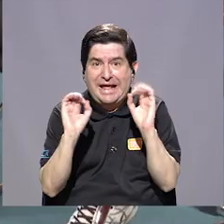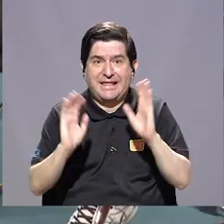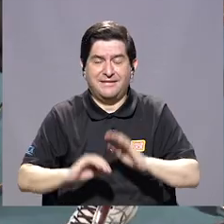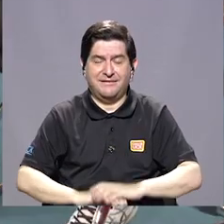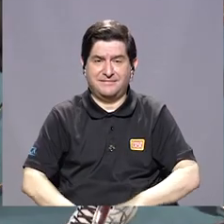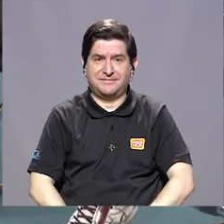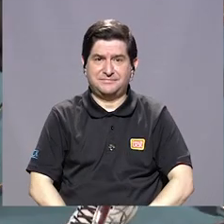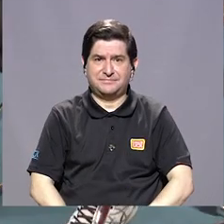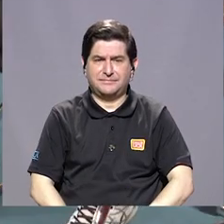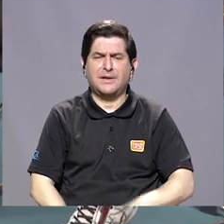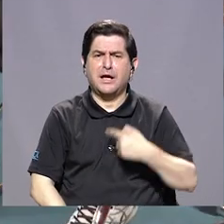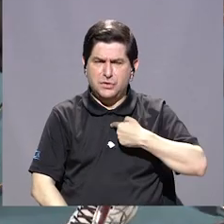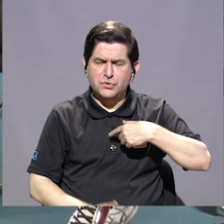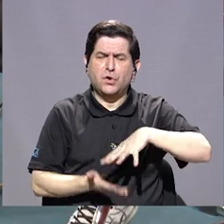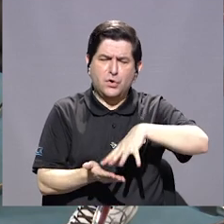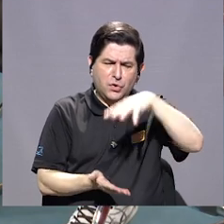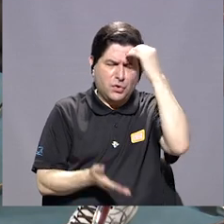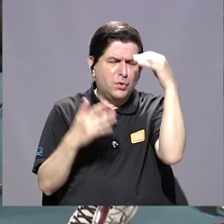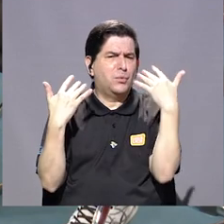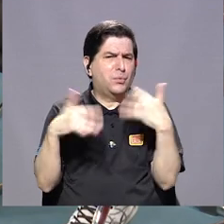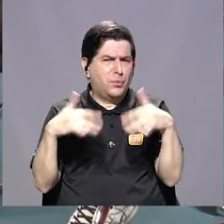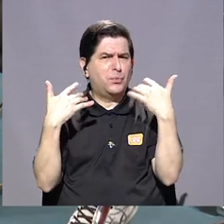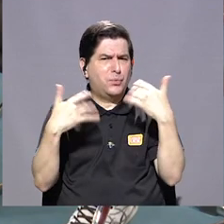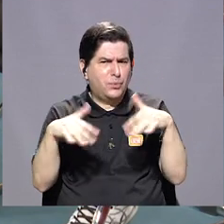pero aprendí muchísimo.